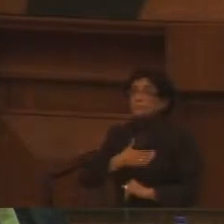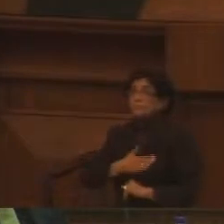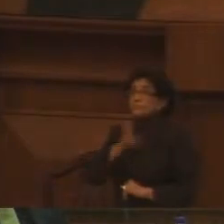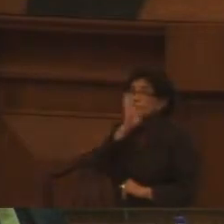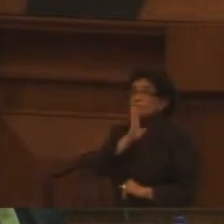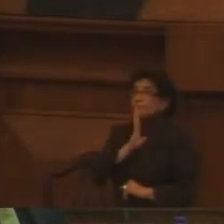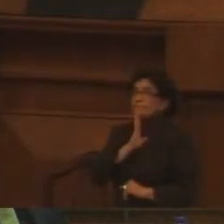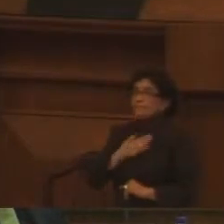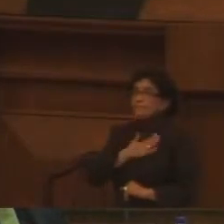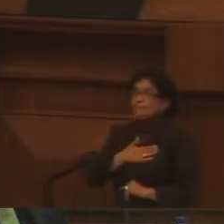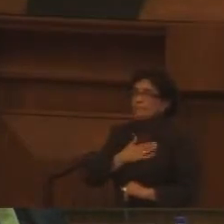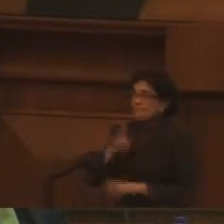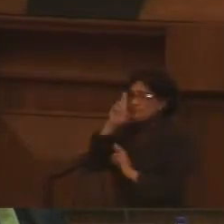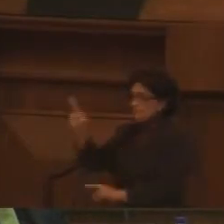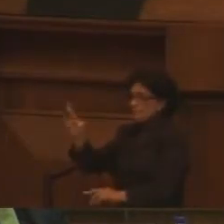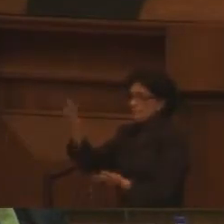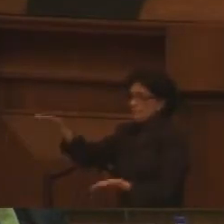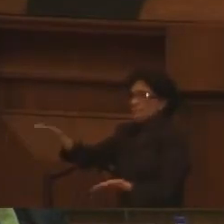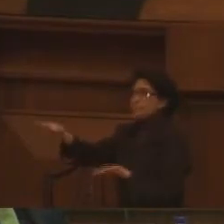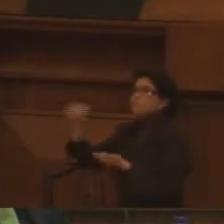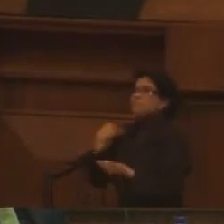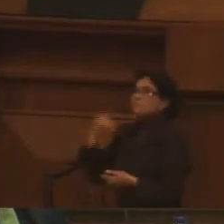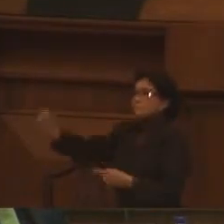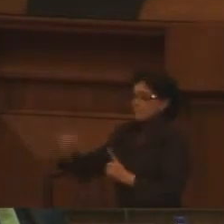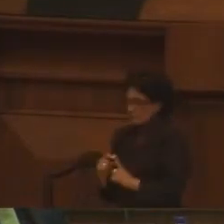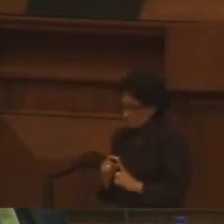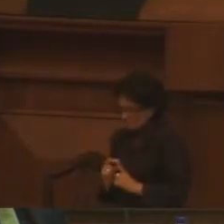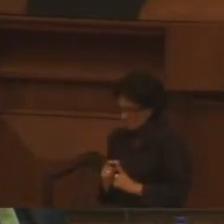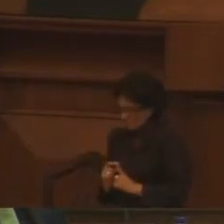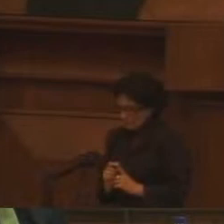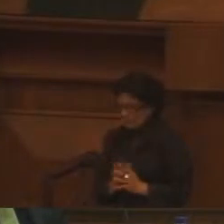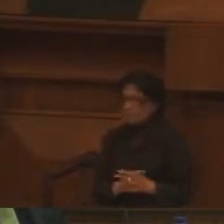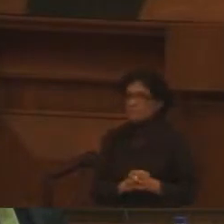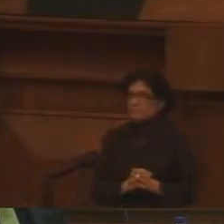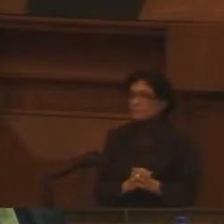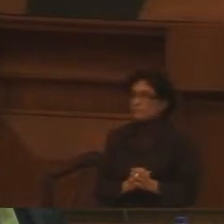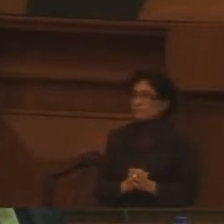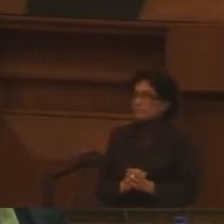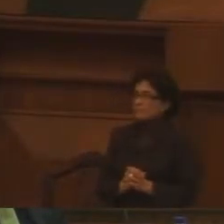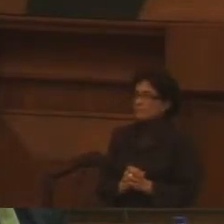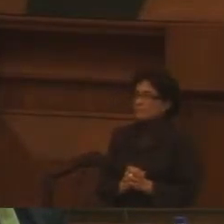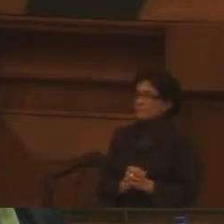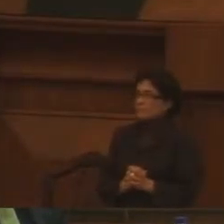Me dicen que está en un recuadro. Ya, gracias. Efectivamente está en un recuadro. Gracias.